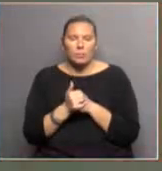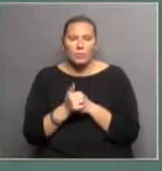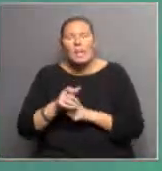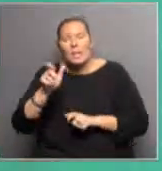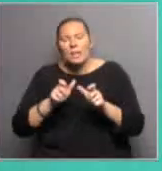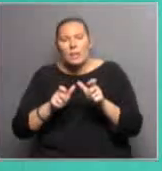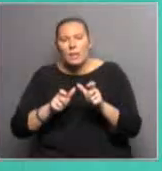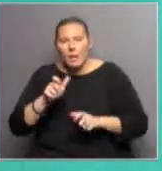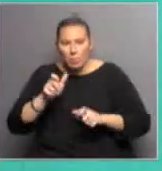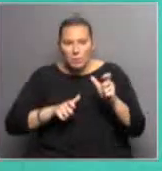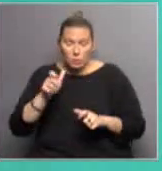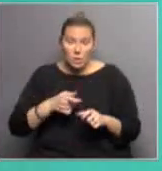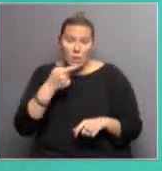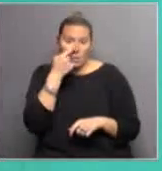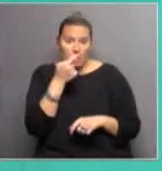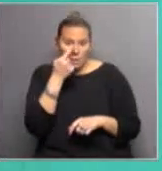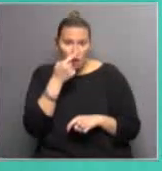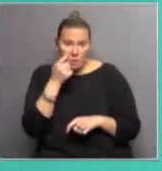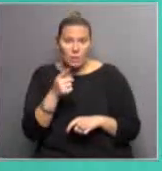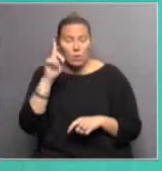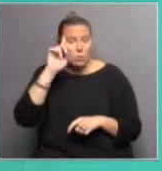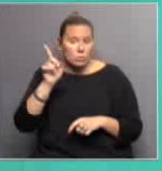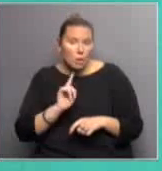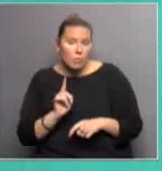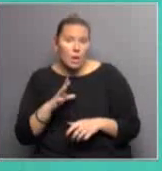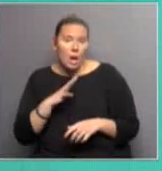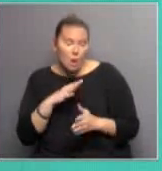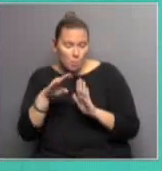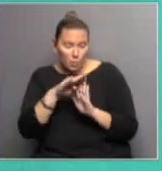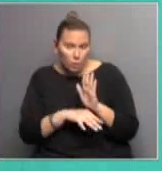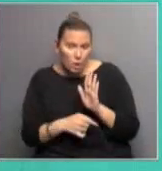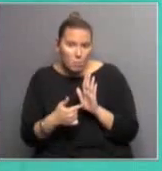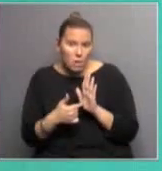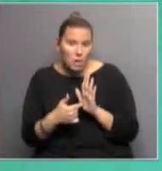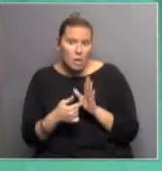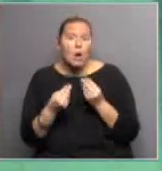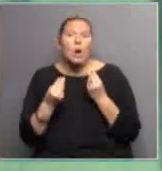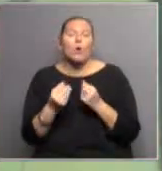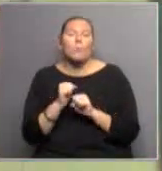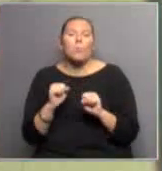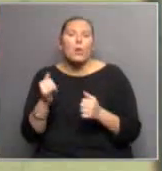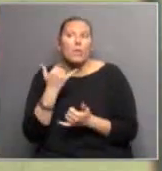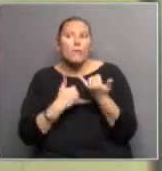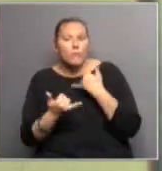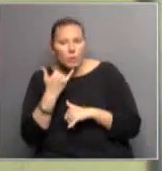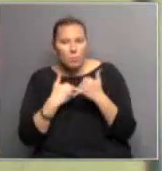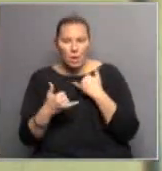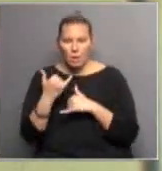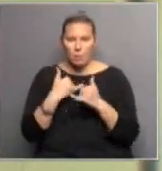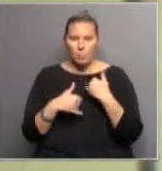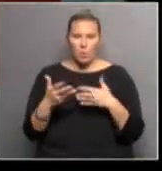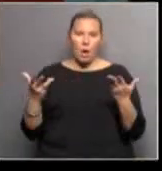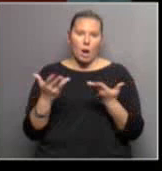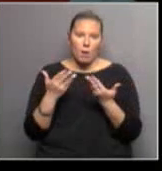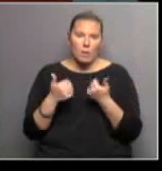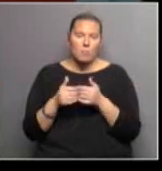gente que esté interesada, que todavía no se haya enterado de que existe este programa y eso, ¿cómo se puede informar y dónde, bueno, ahora cuando